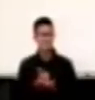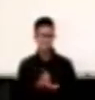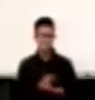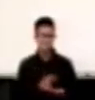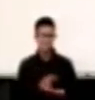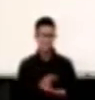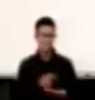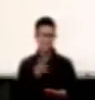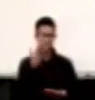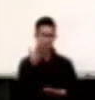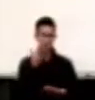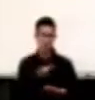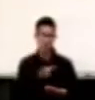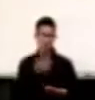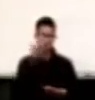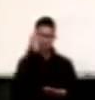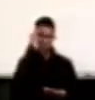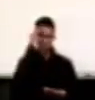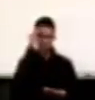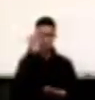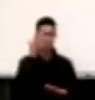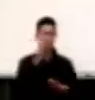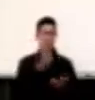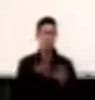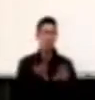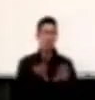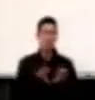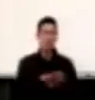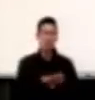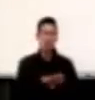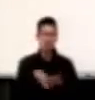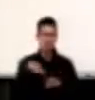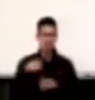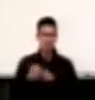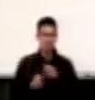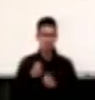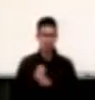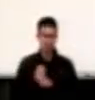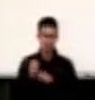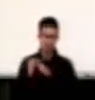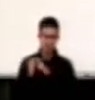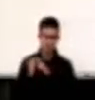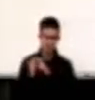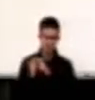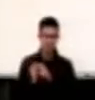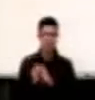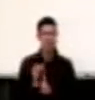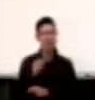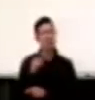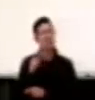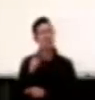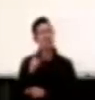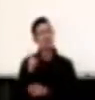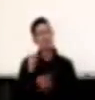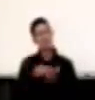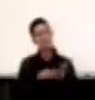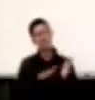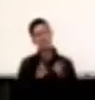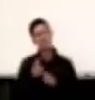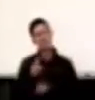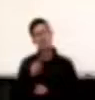por ejemplo, cómo se fue transformando la competitividad en estos años. De hecho, lo hacen desde la elección del 82